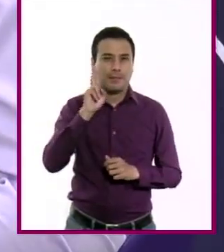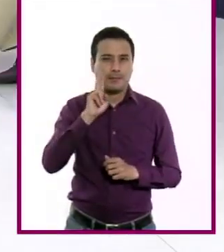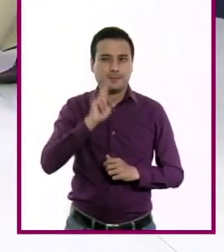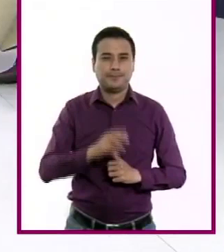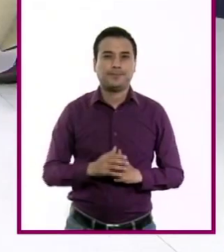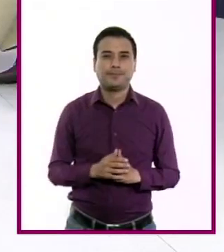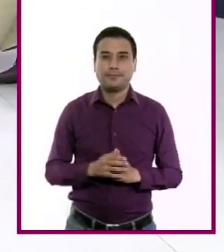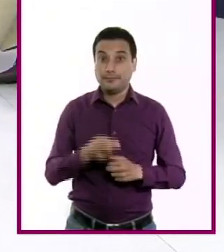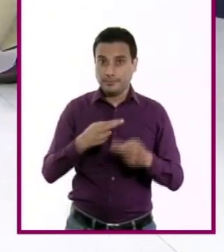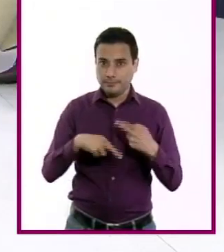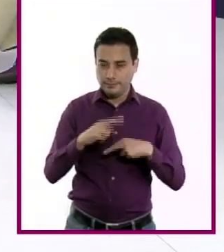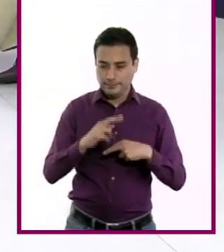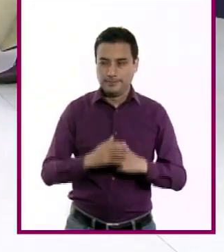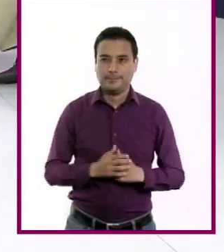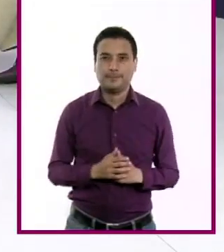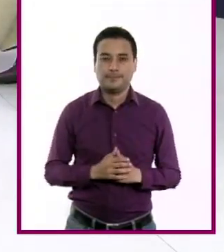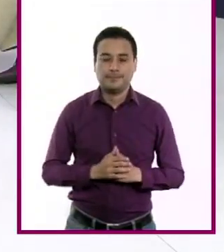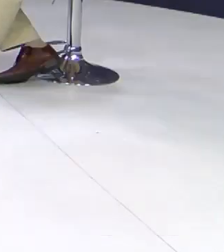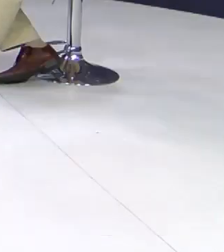informáticas. ¡Regresamos!